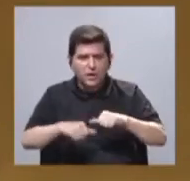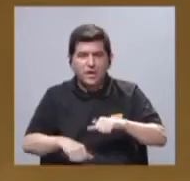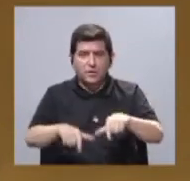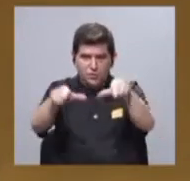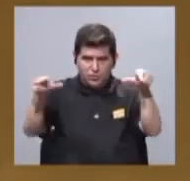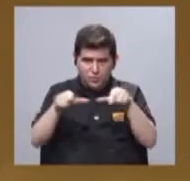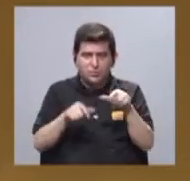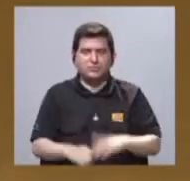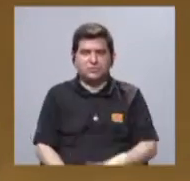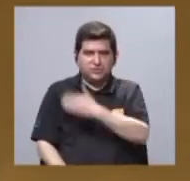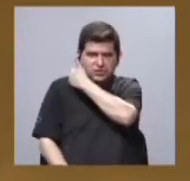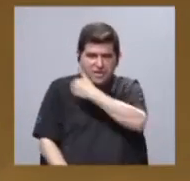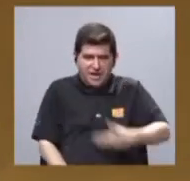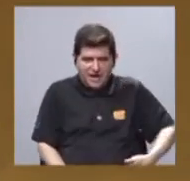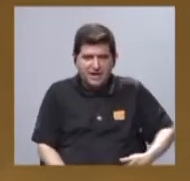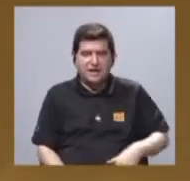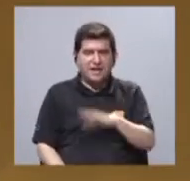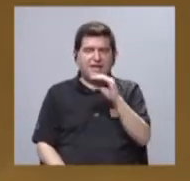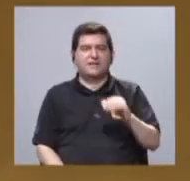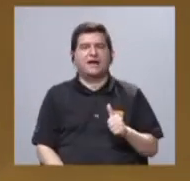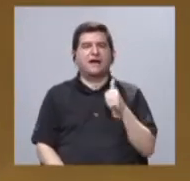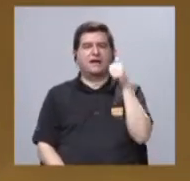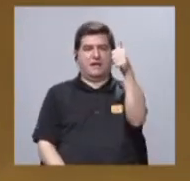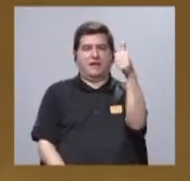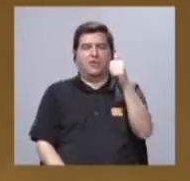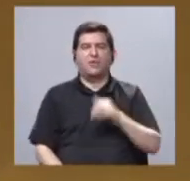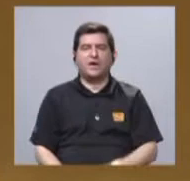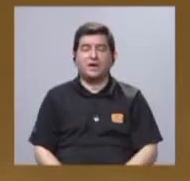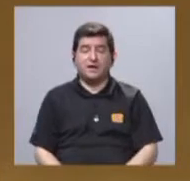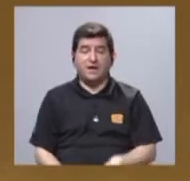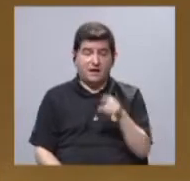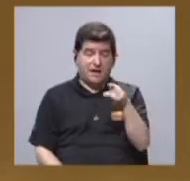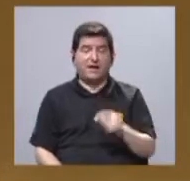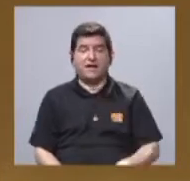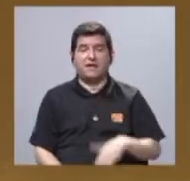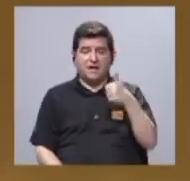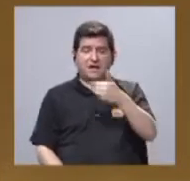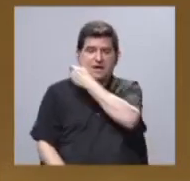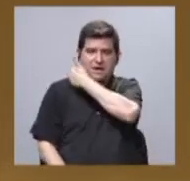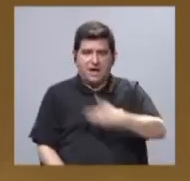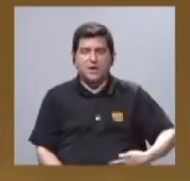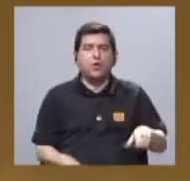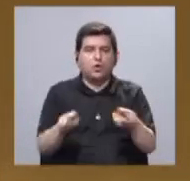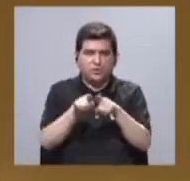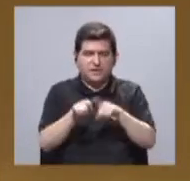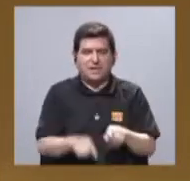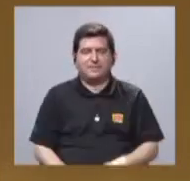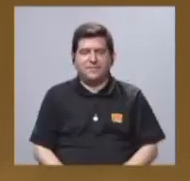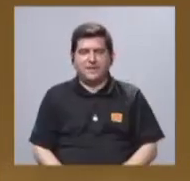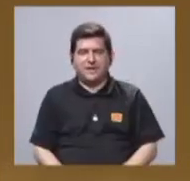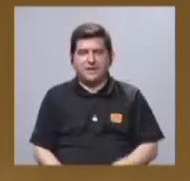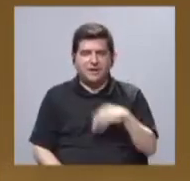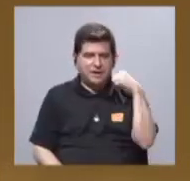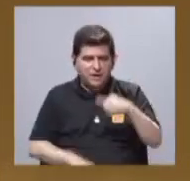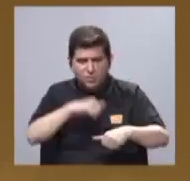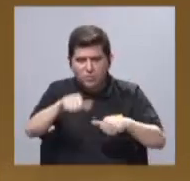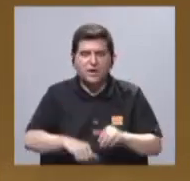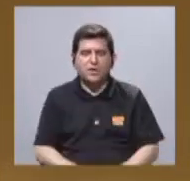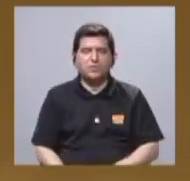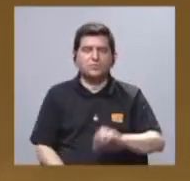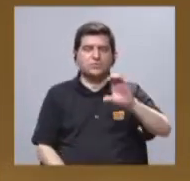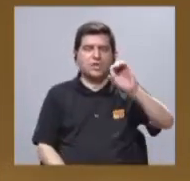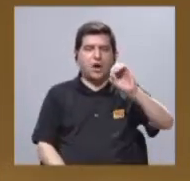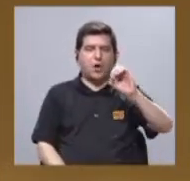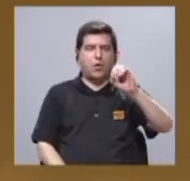Hubo un enfrentamiento local entre Heredia y Alajuela que ganó Heredia, y hubo